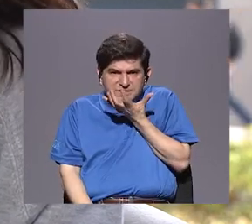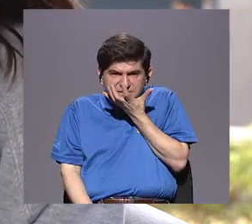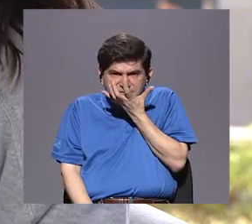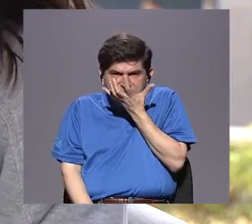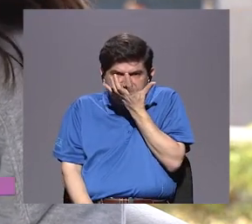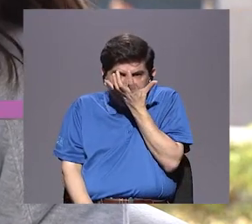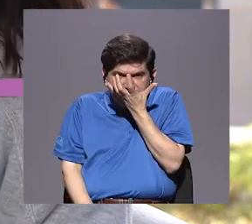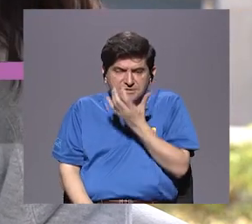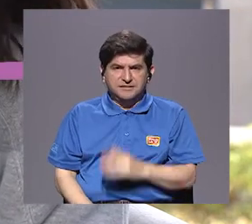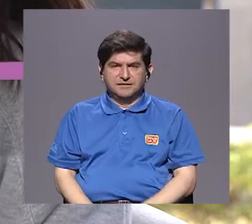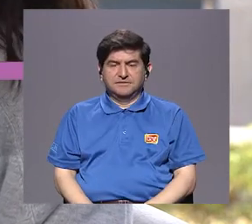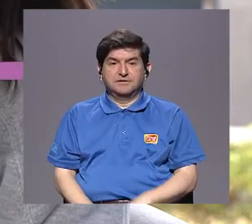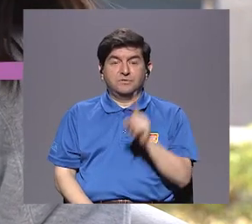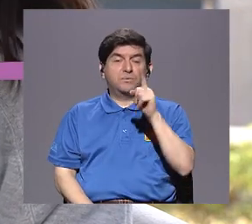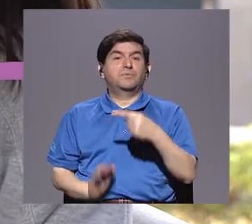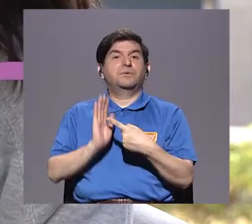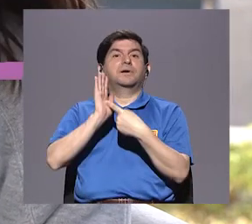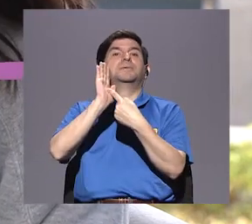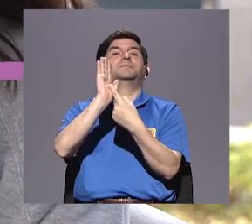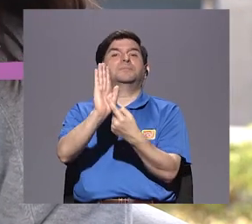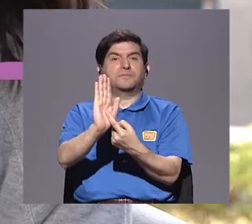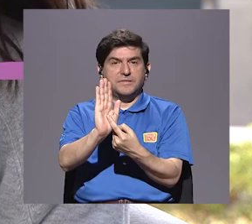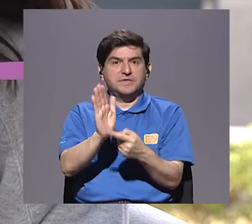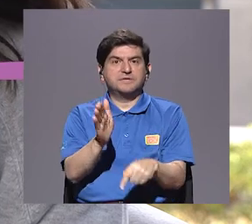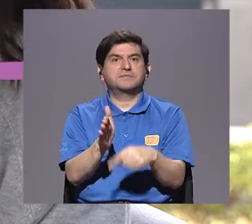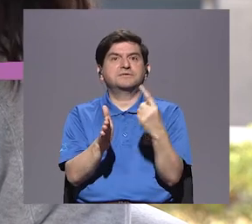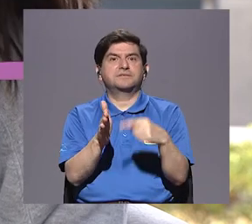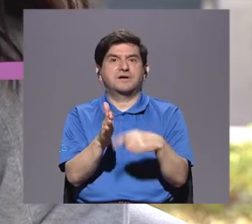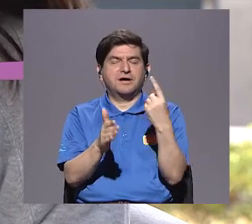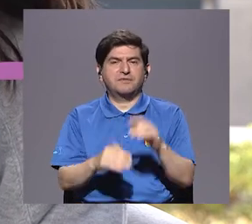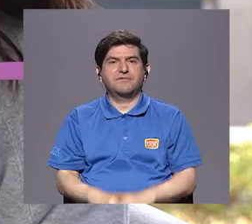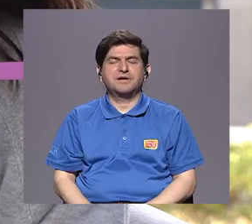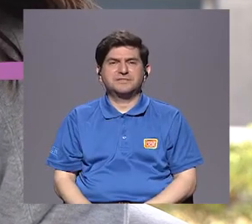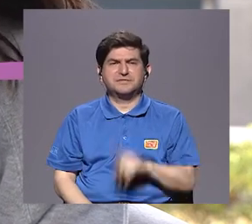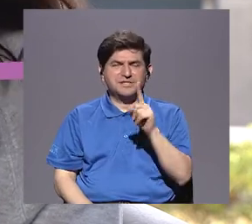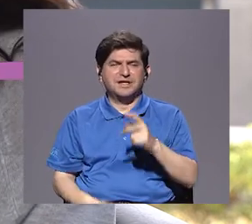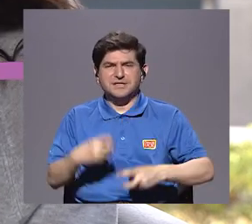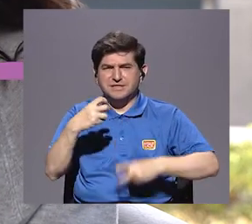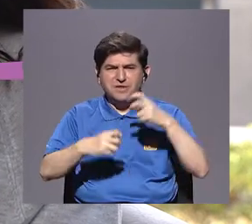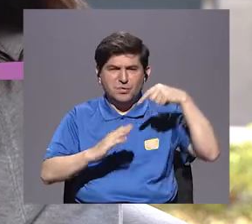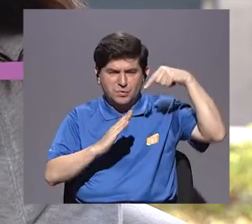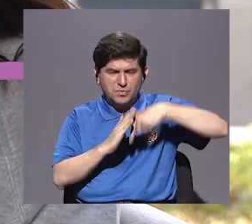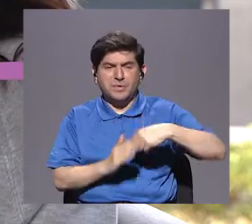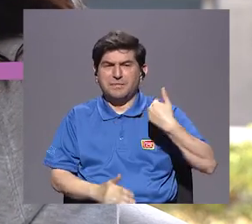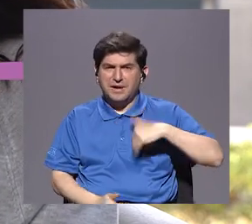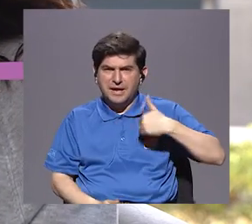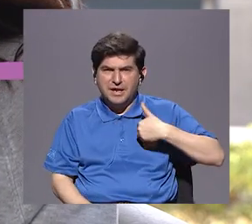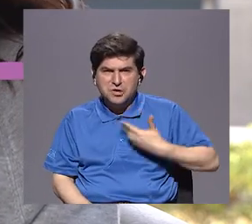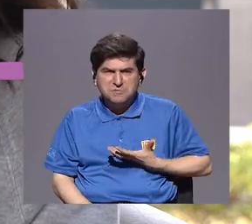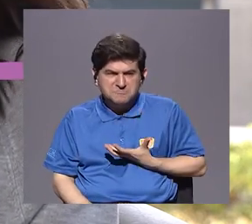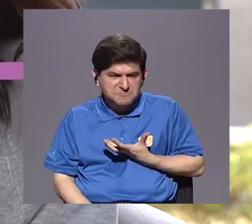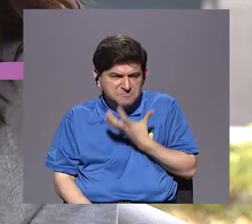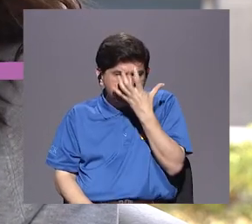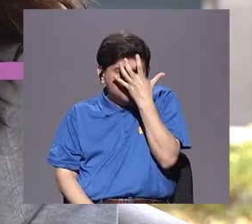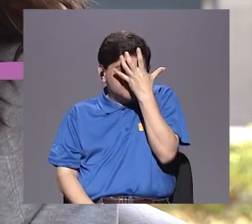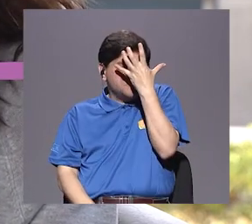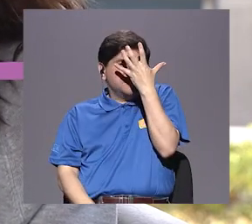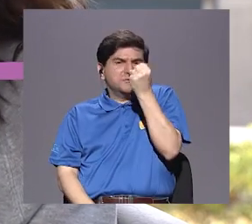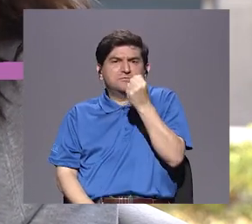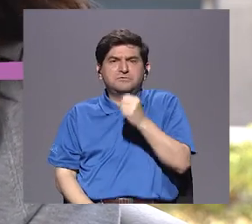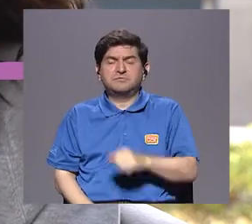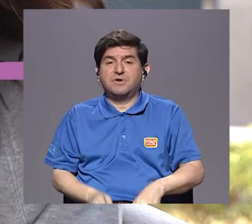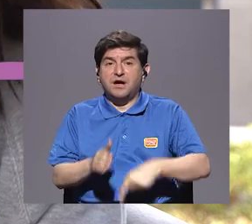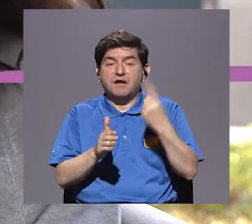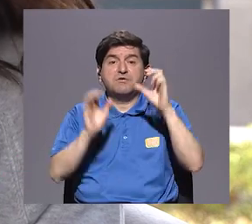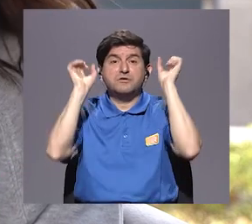irritabilidad es una manifestación a veces de un gran malestar. En los hombres, el enojo excesivo